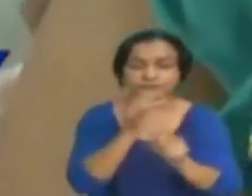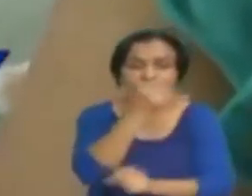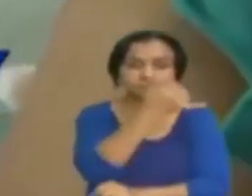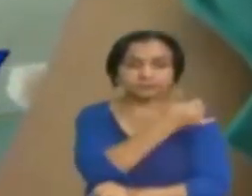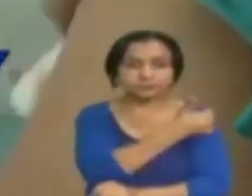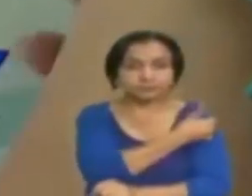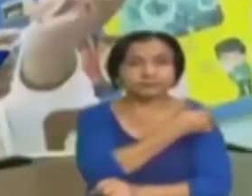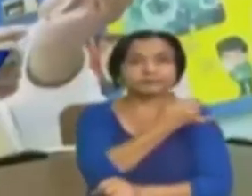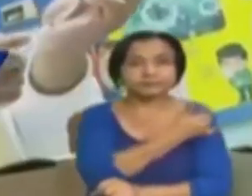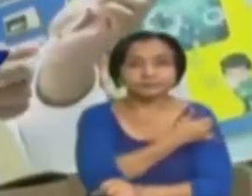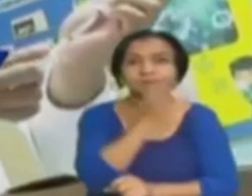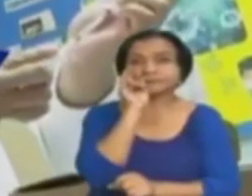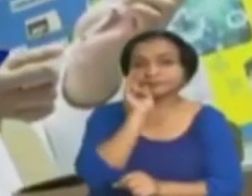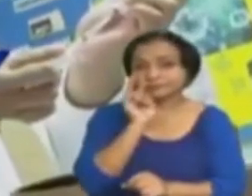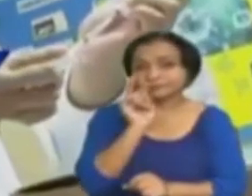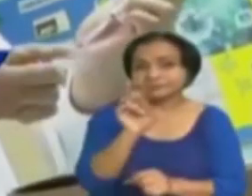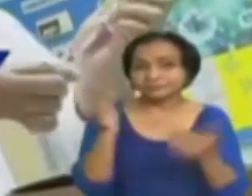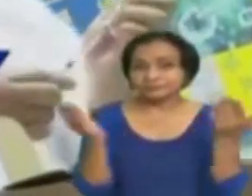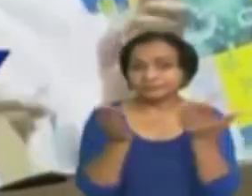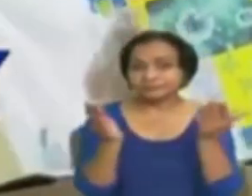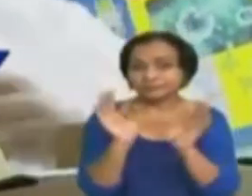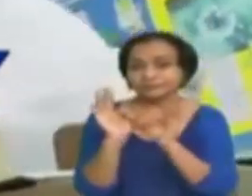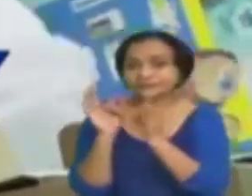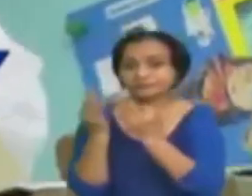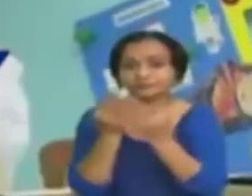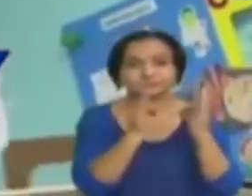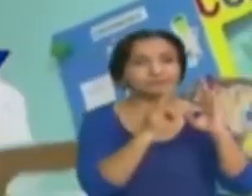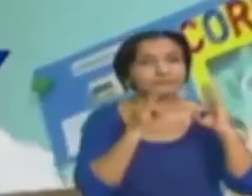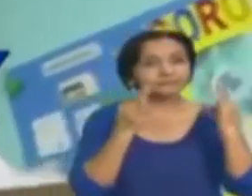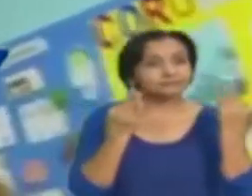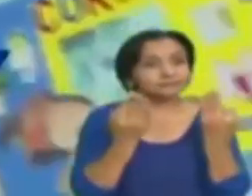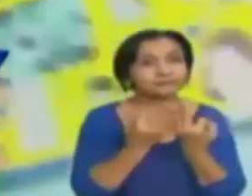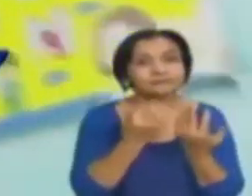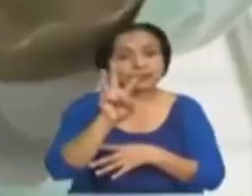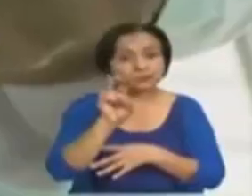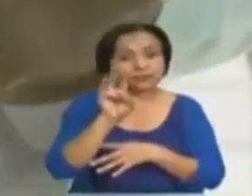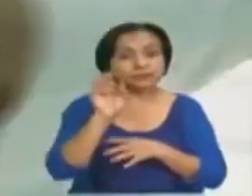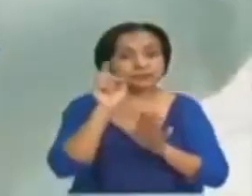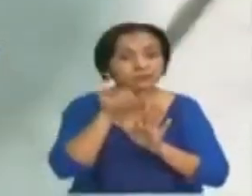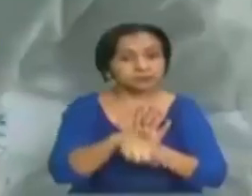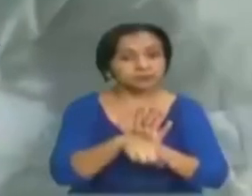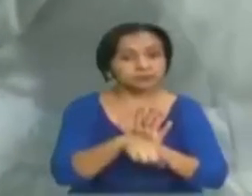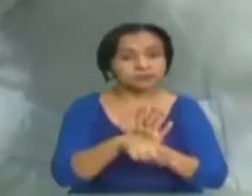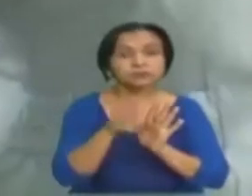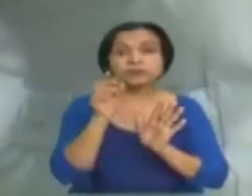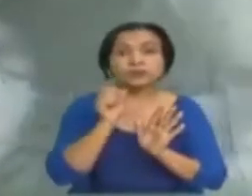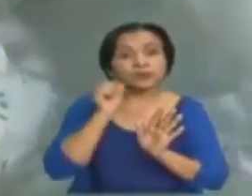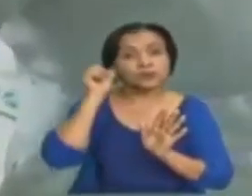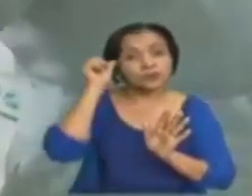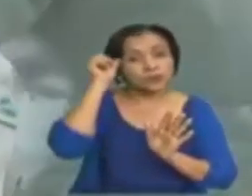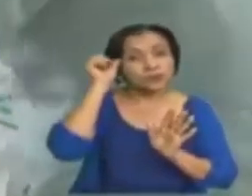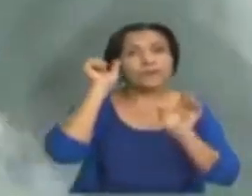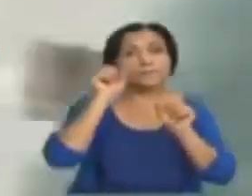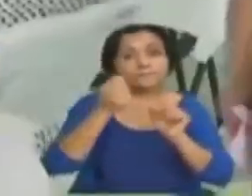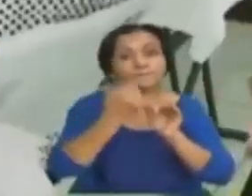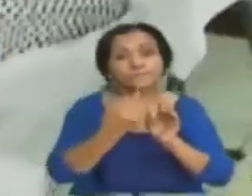para poder contener. No decimos que hemos logrado detener, no. Detener